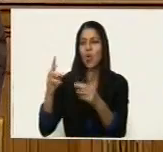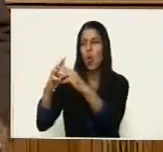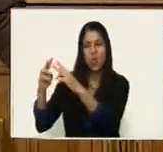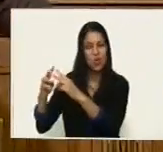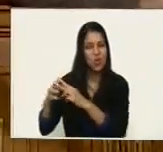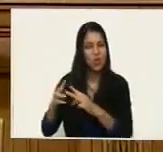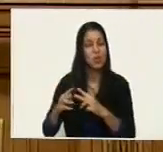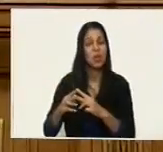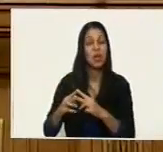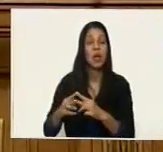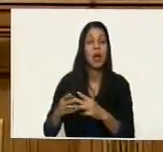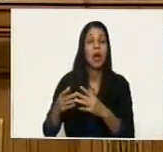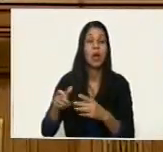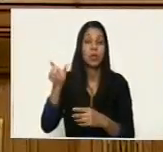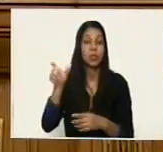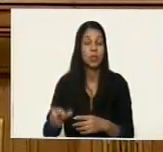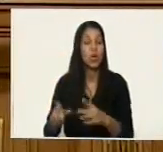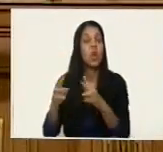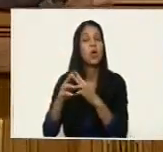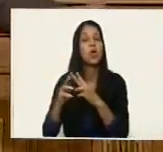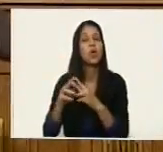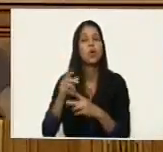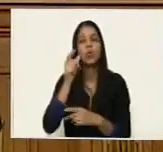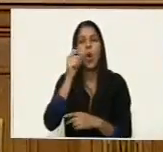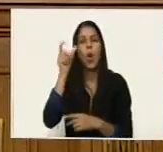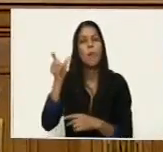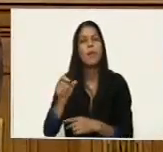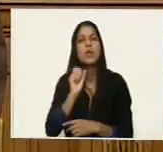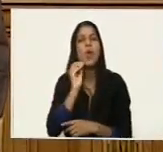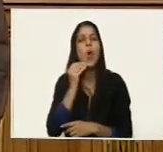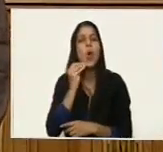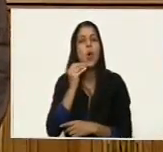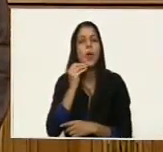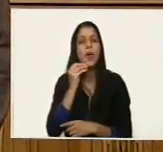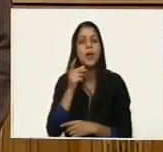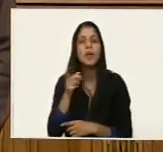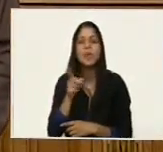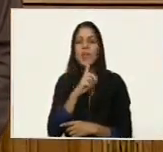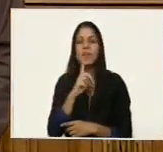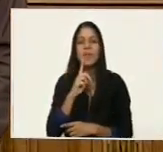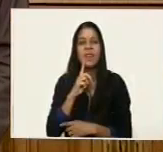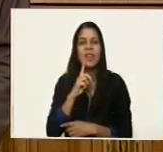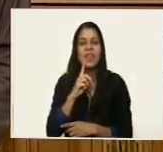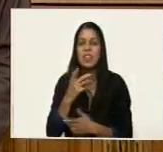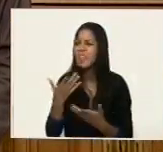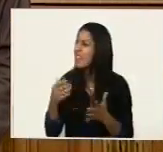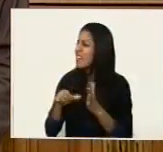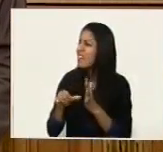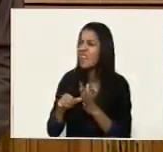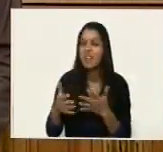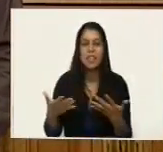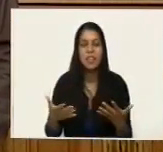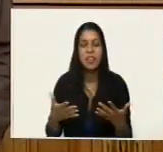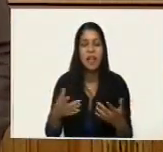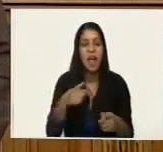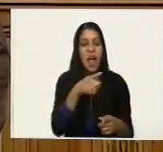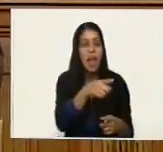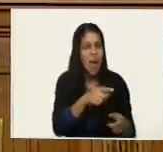ellos a este muchacho llamado Hernán Canorea, que se hizo Ahí está.